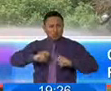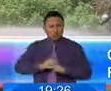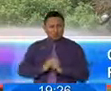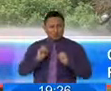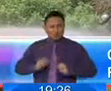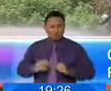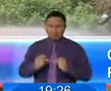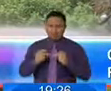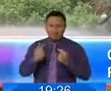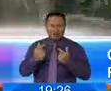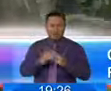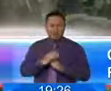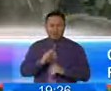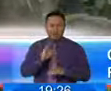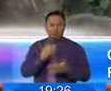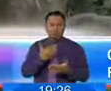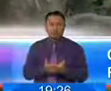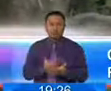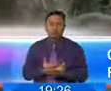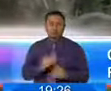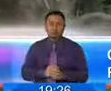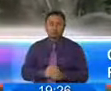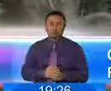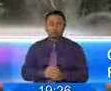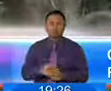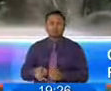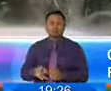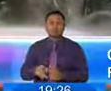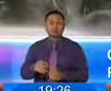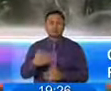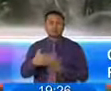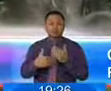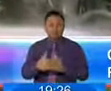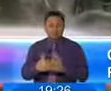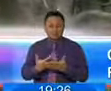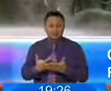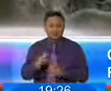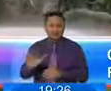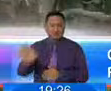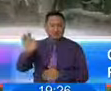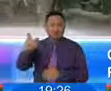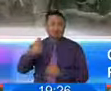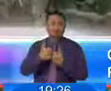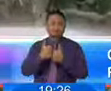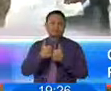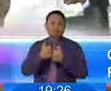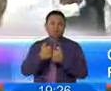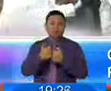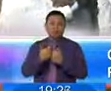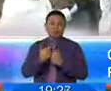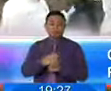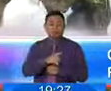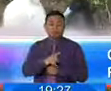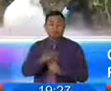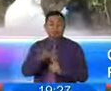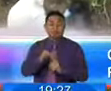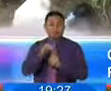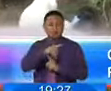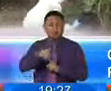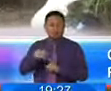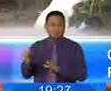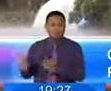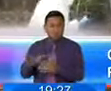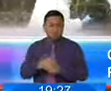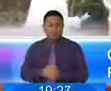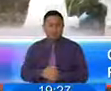arrojó resultados positivos. El caso fue resuelto a las pocas horas. Ubicaron al novio de la chica, principal sospechoso de la